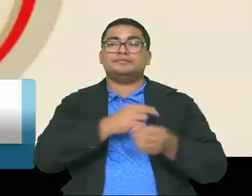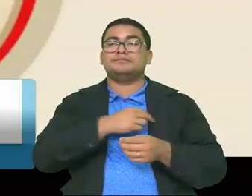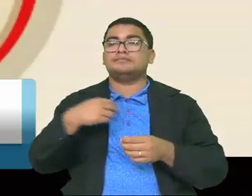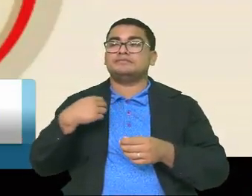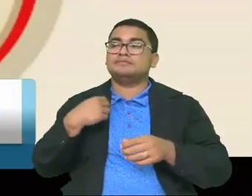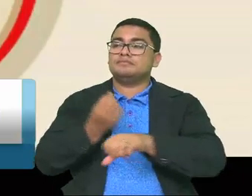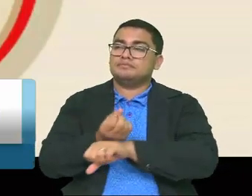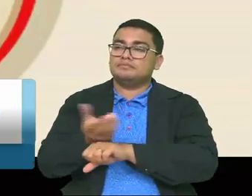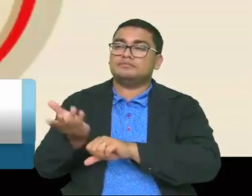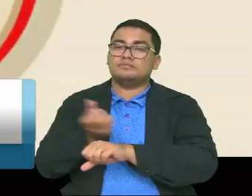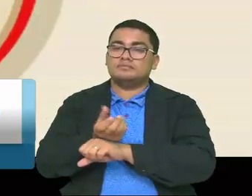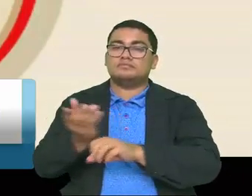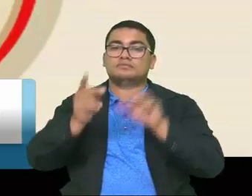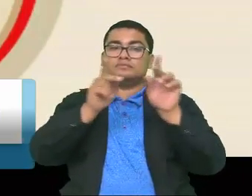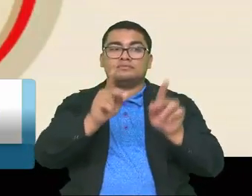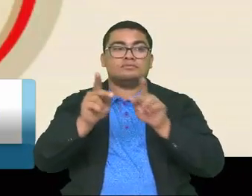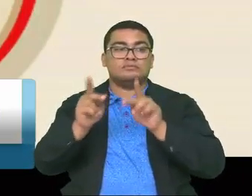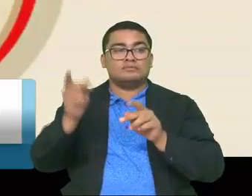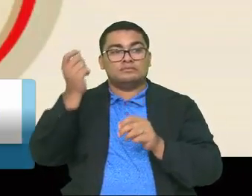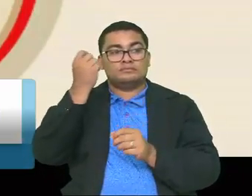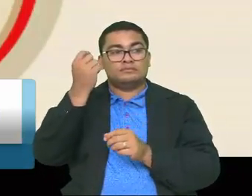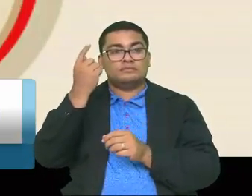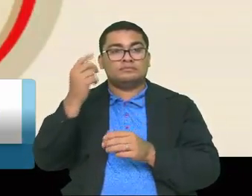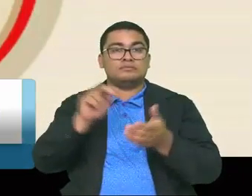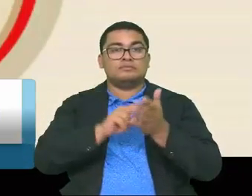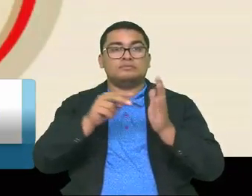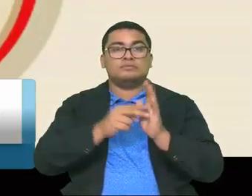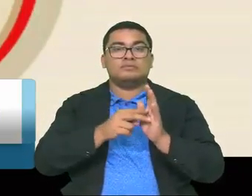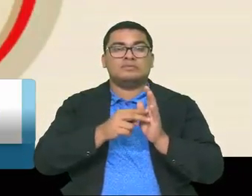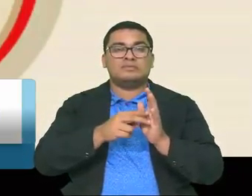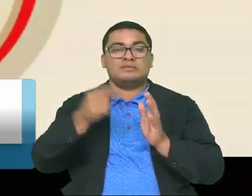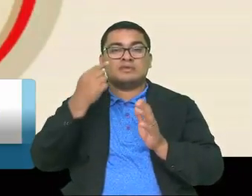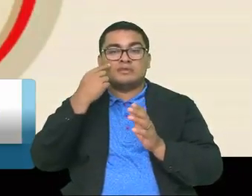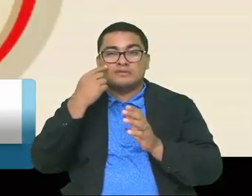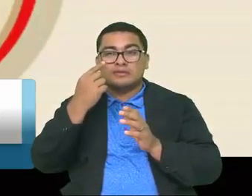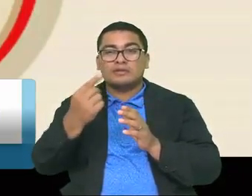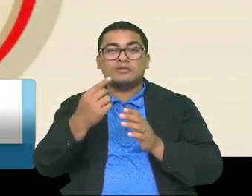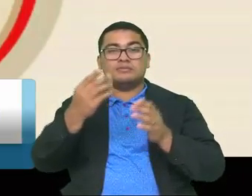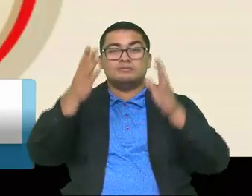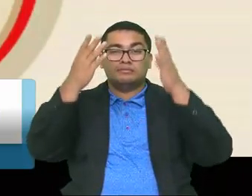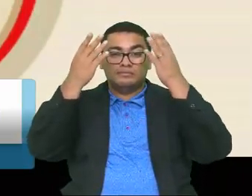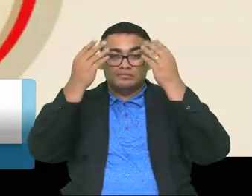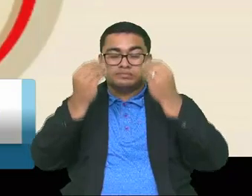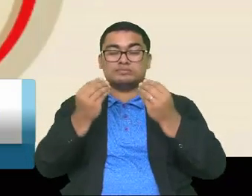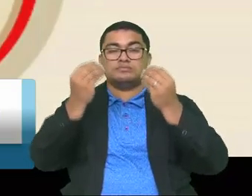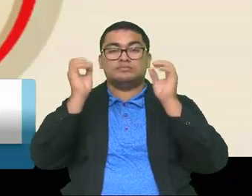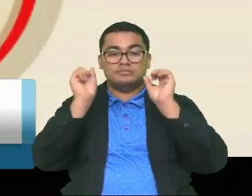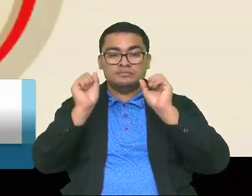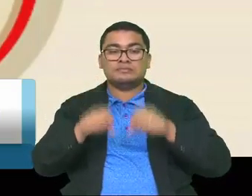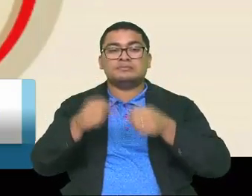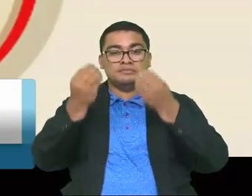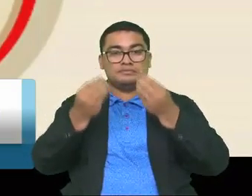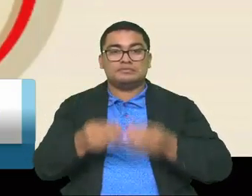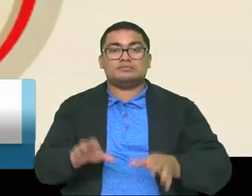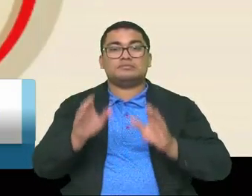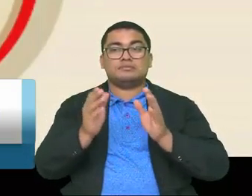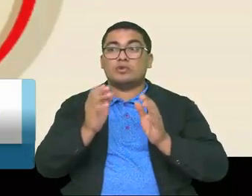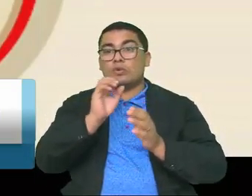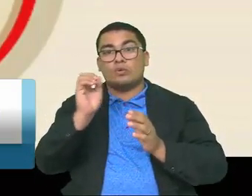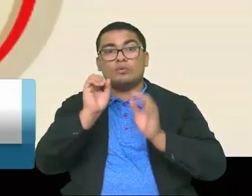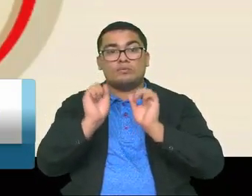conjunto con colegas tanto del servicio de neurología, medicina interna, reumatología, etcétera, para poder abordar y darle